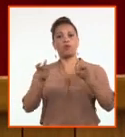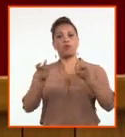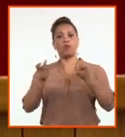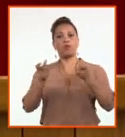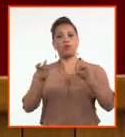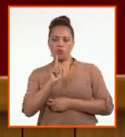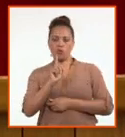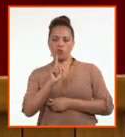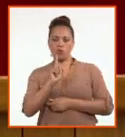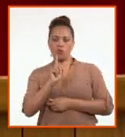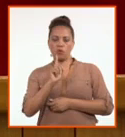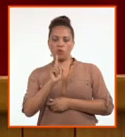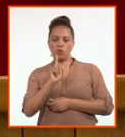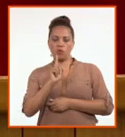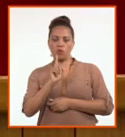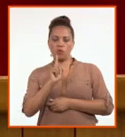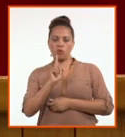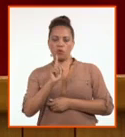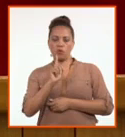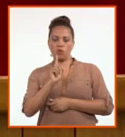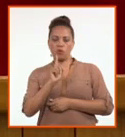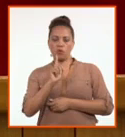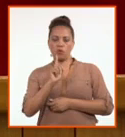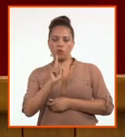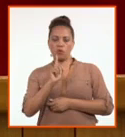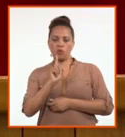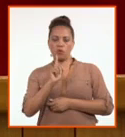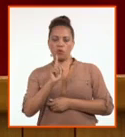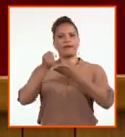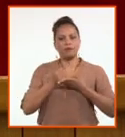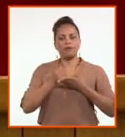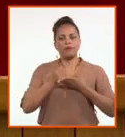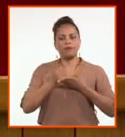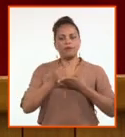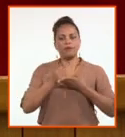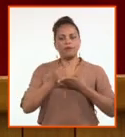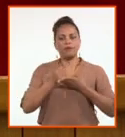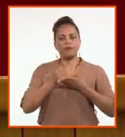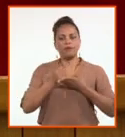su aporte, y ese aporte la da la calidad, la madurez,